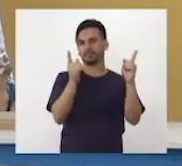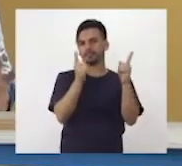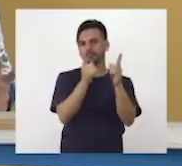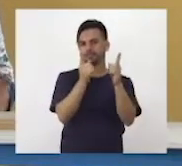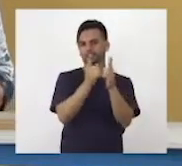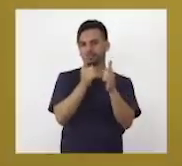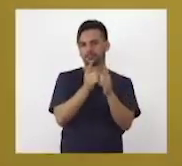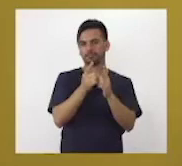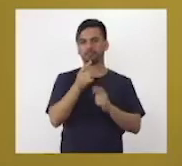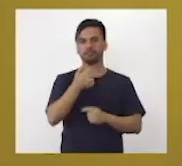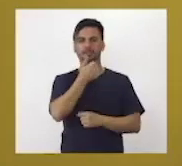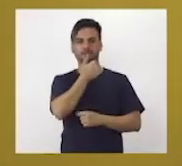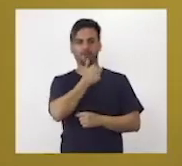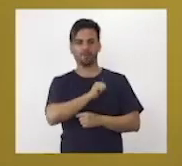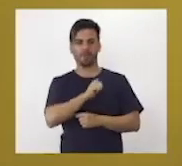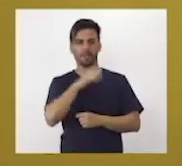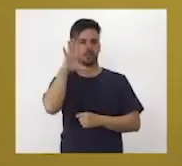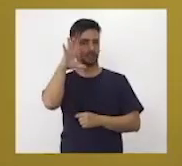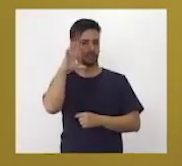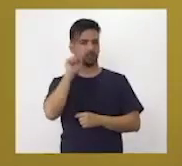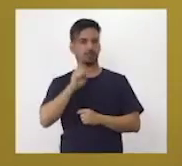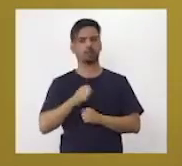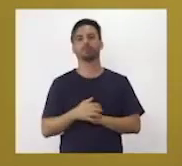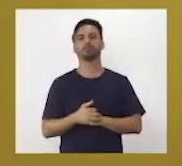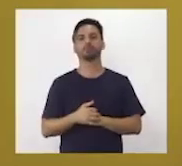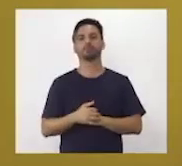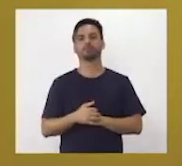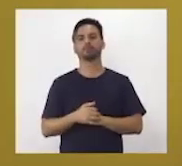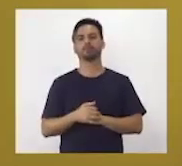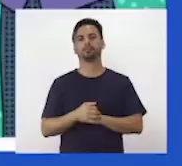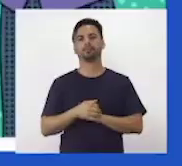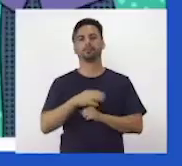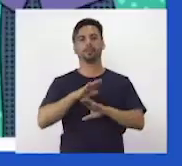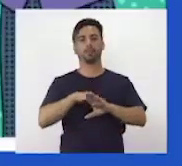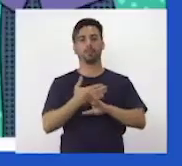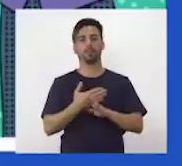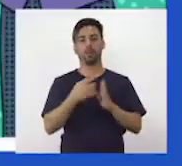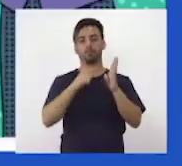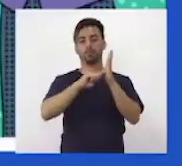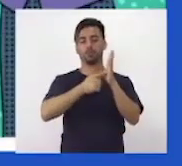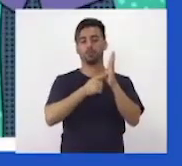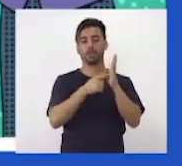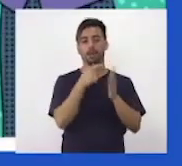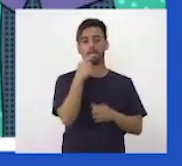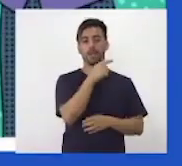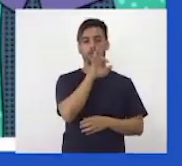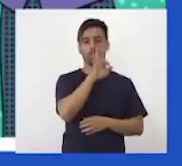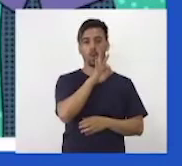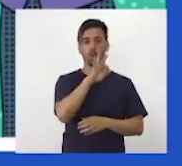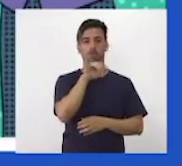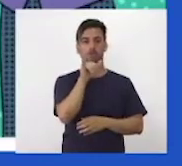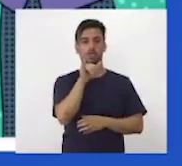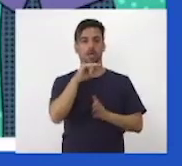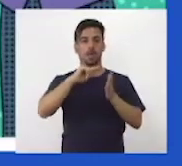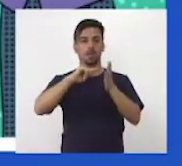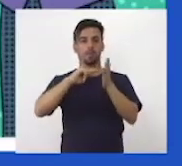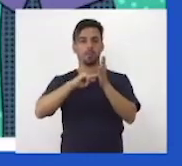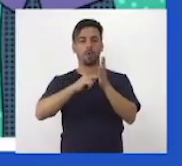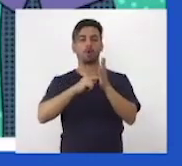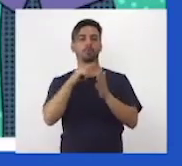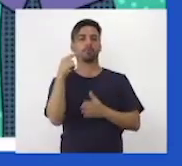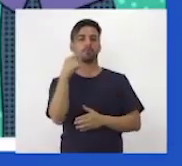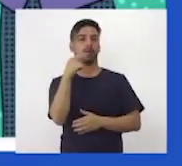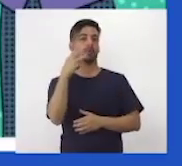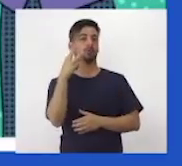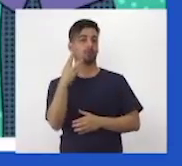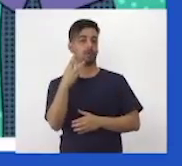a pasito para que te sea más cómodo comprenderlo. Y al multiplicar menos 8y por menos